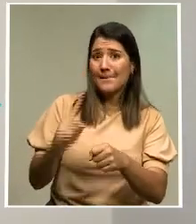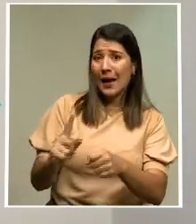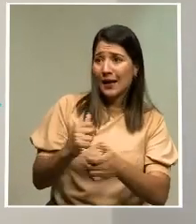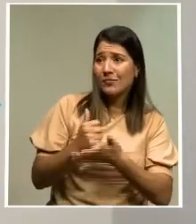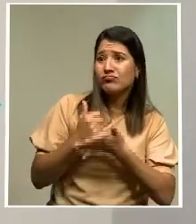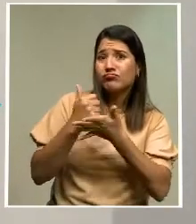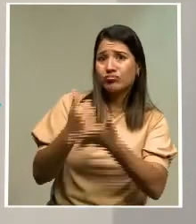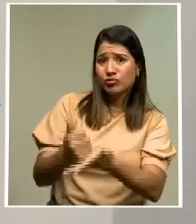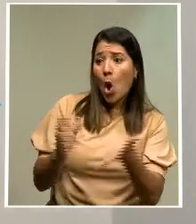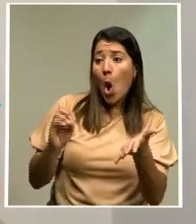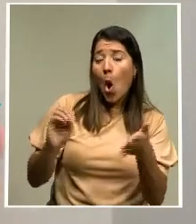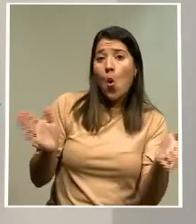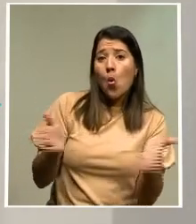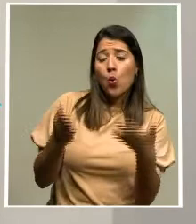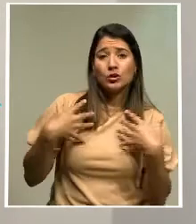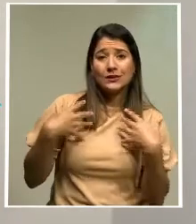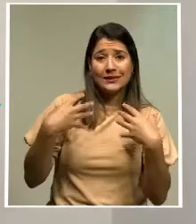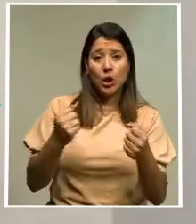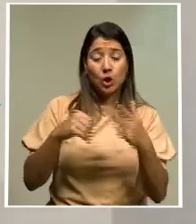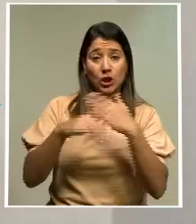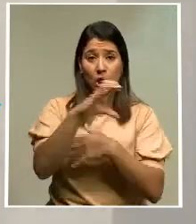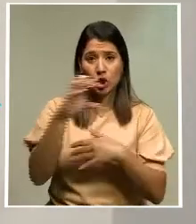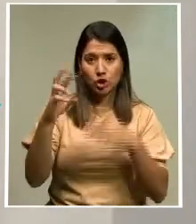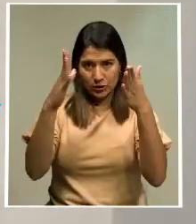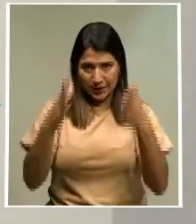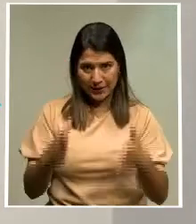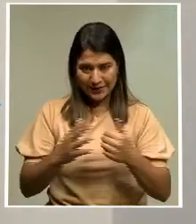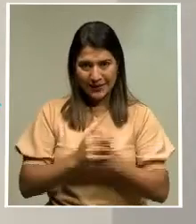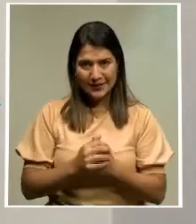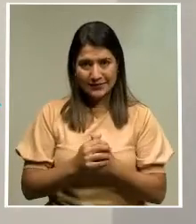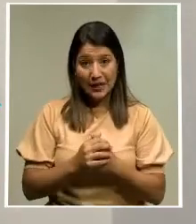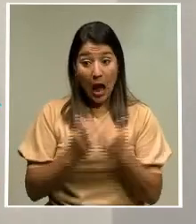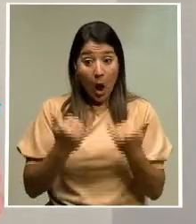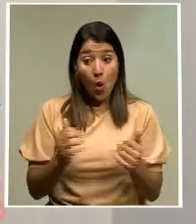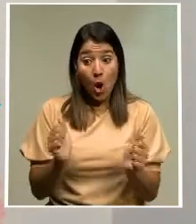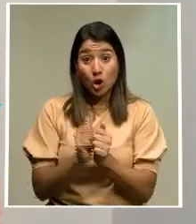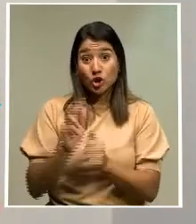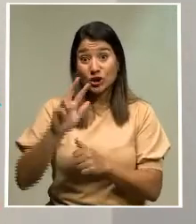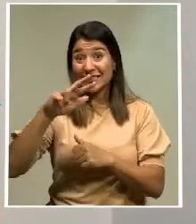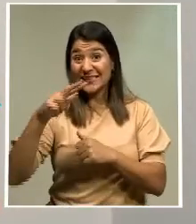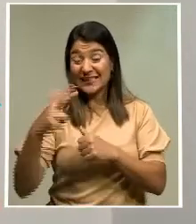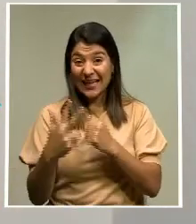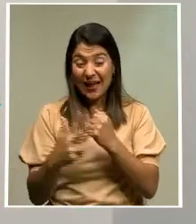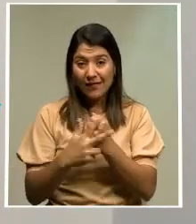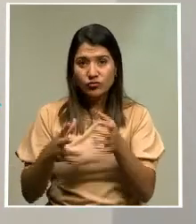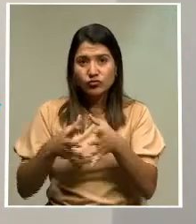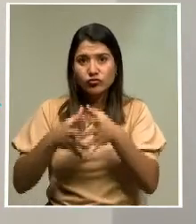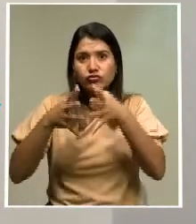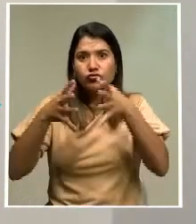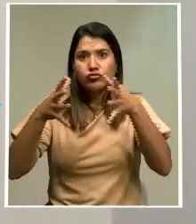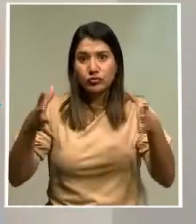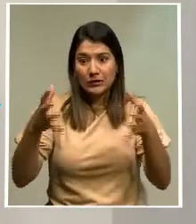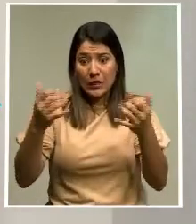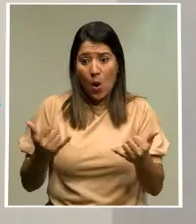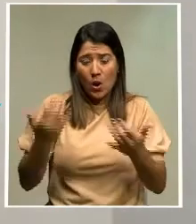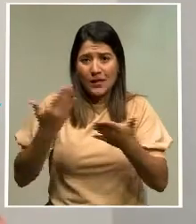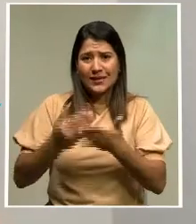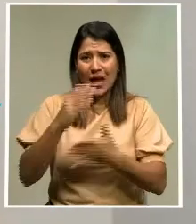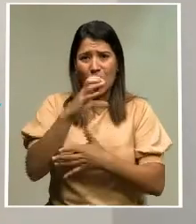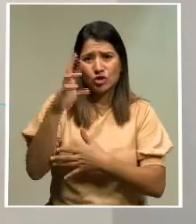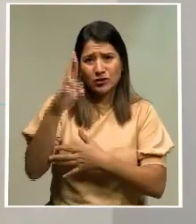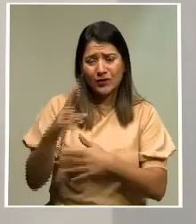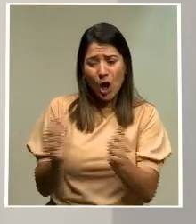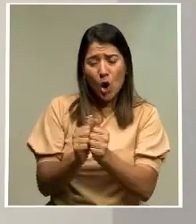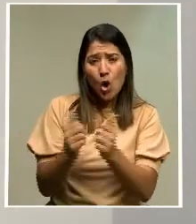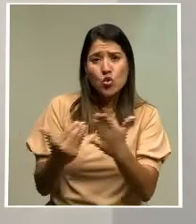costarricenses, ante la evidencia de esta tercera ola que está llegando a Costa Rica, con nuevas